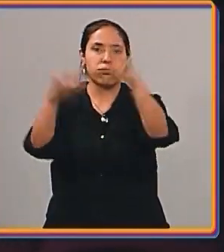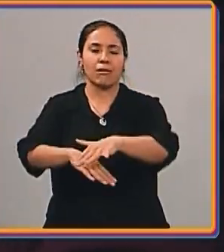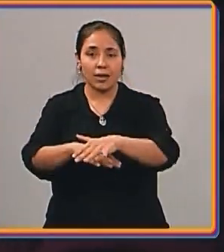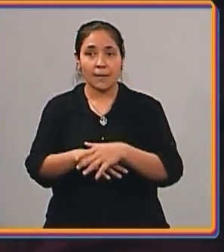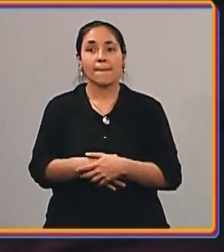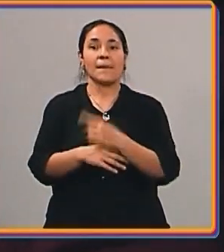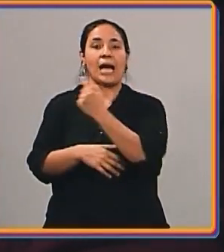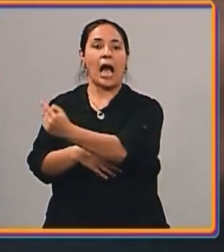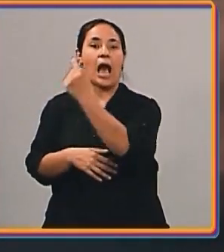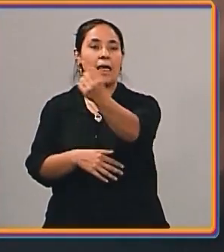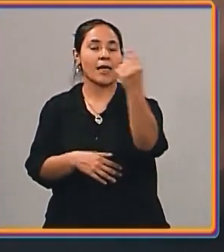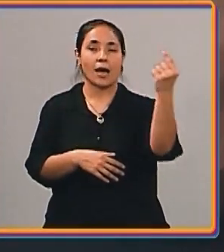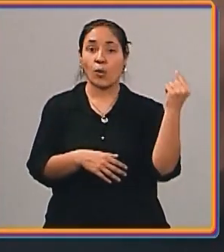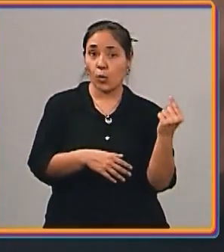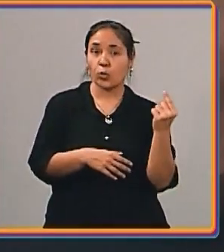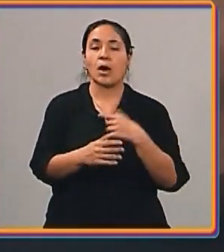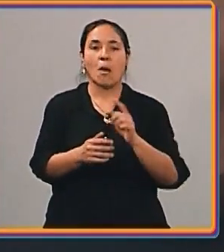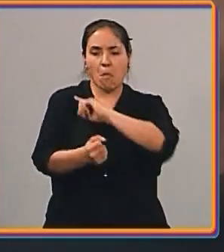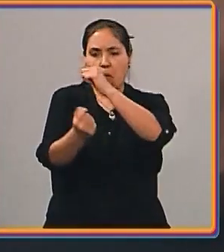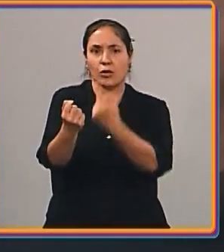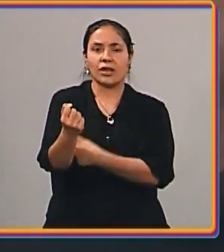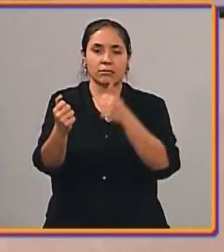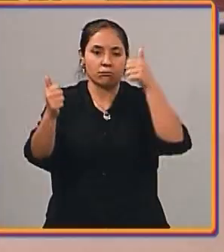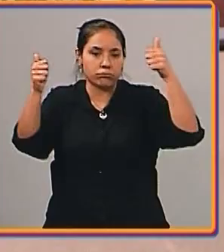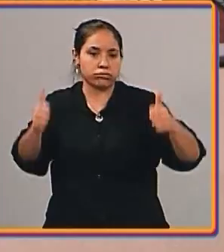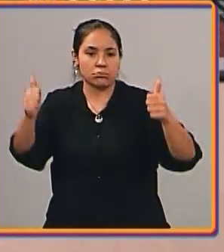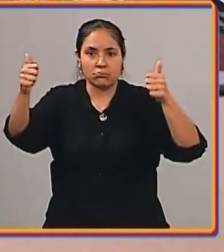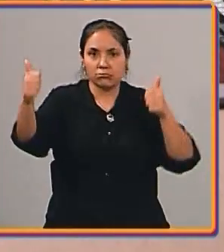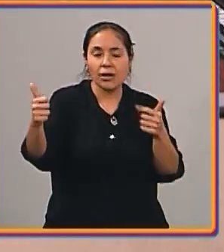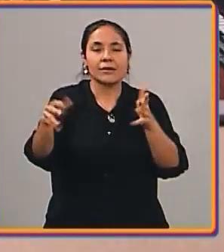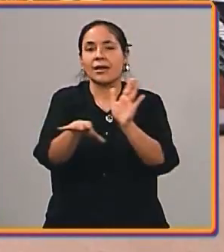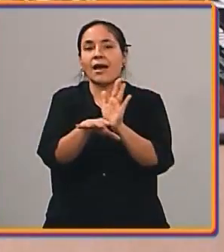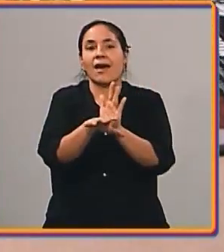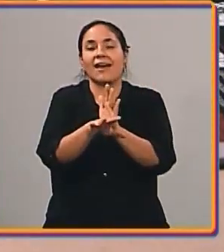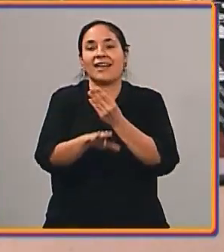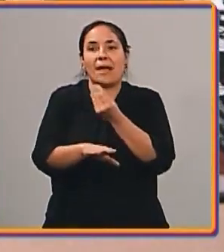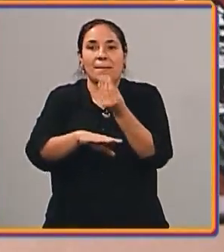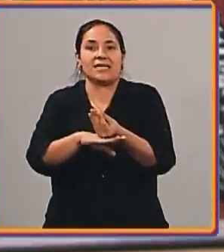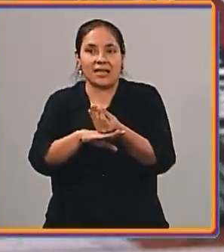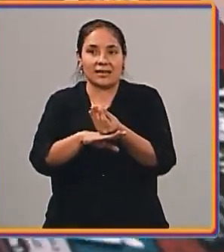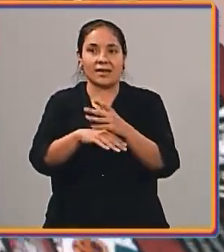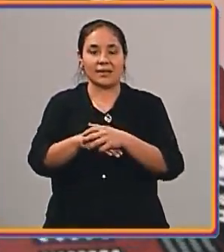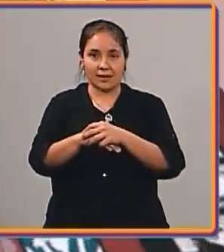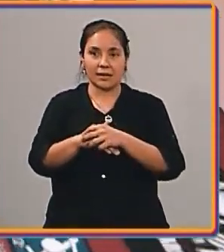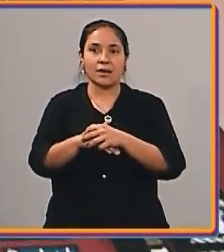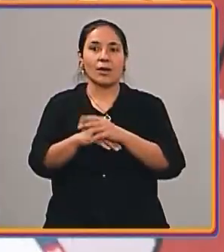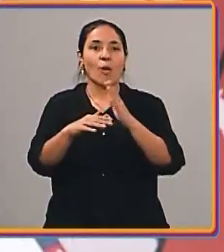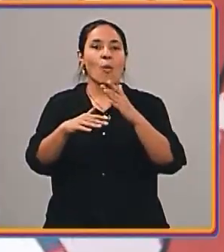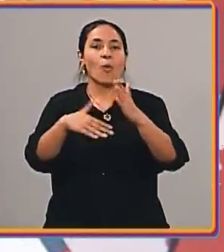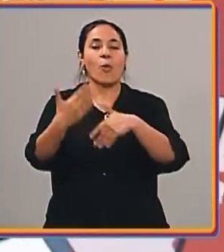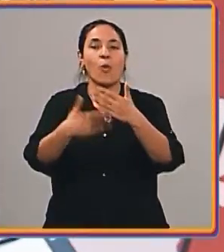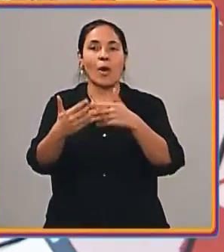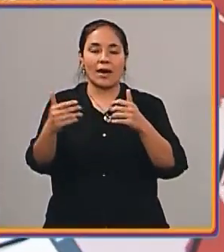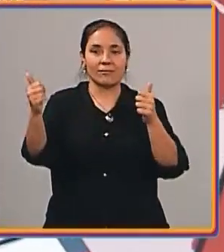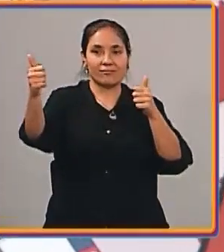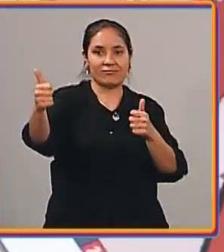cada participante representará a una de las superpotencias enfrentadas durante este periodo. El juego se desarrolla en rondas,